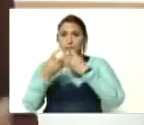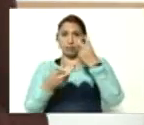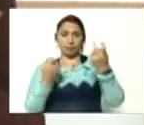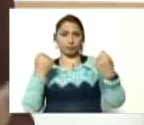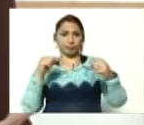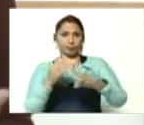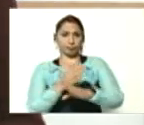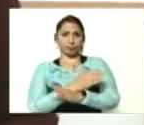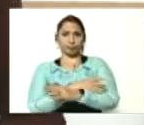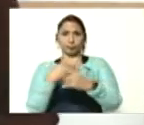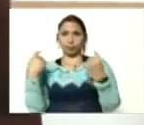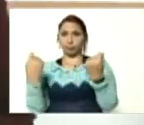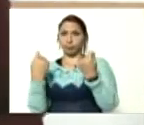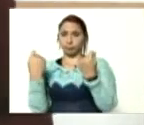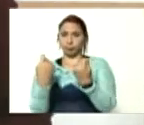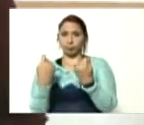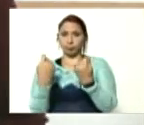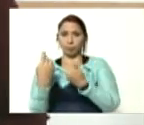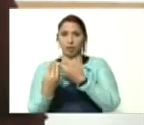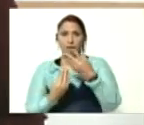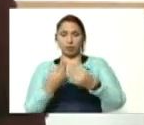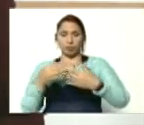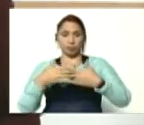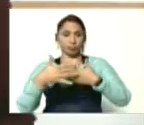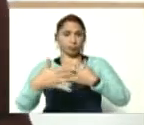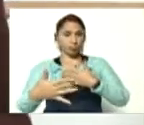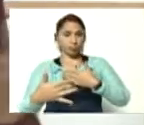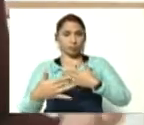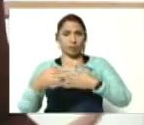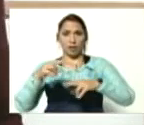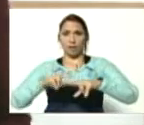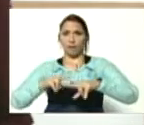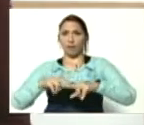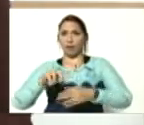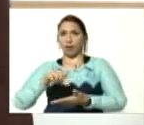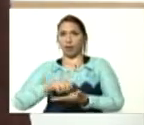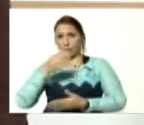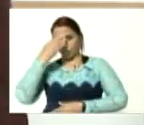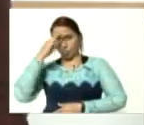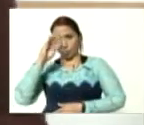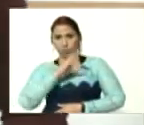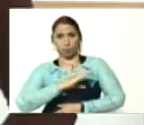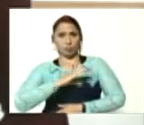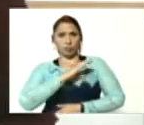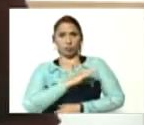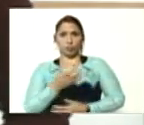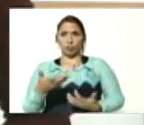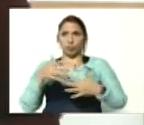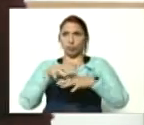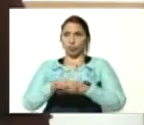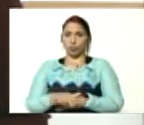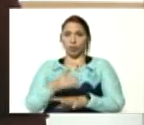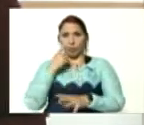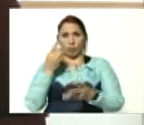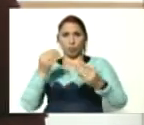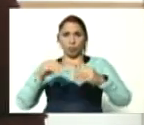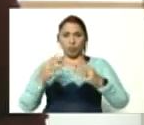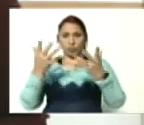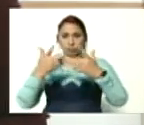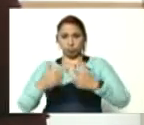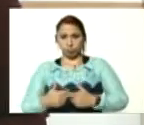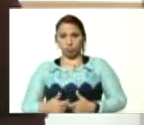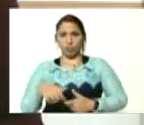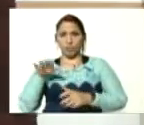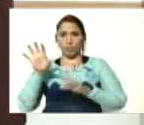lo que será una jornada que se estará realizando próximamente en La Habana a propósito de la Comisión Intergubernamental del Convenio Integral entre estas